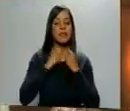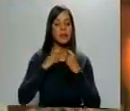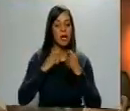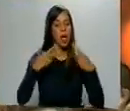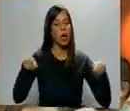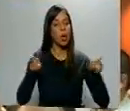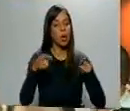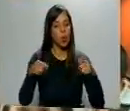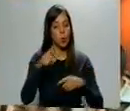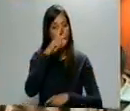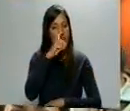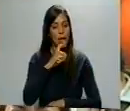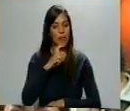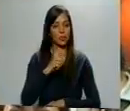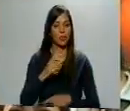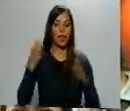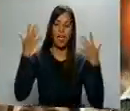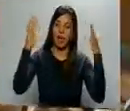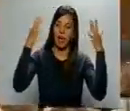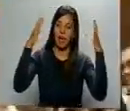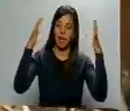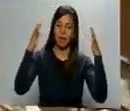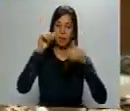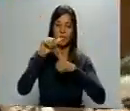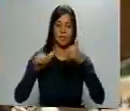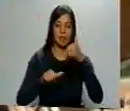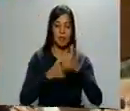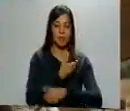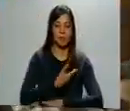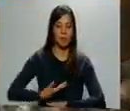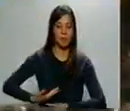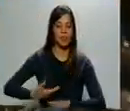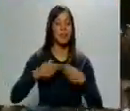aplauso al compañero vicepresidente.